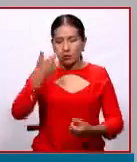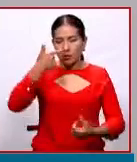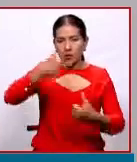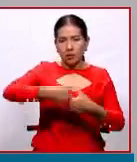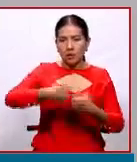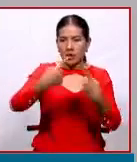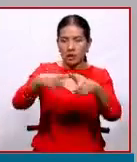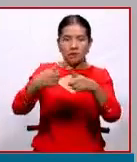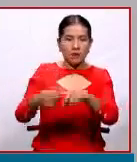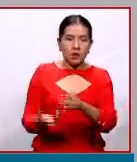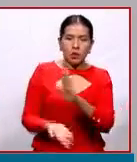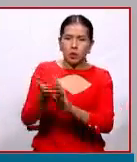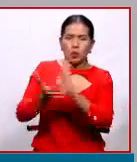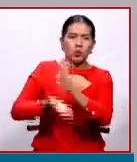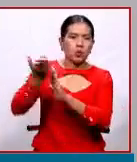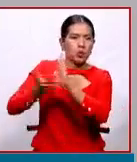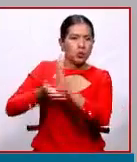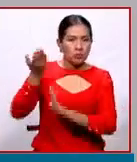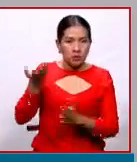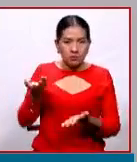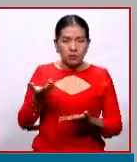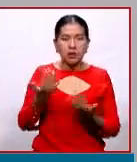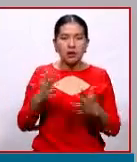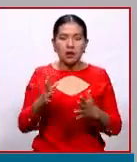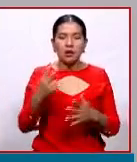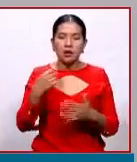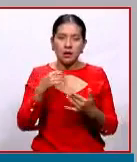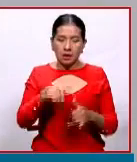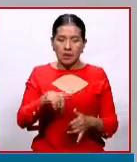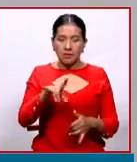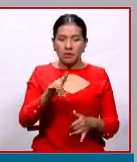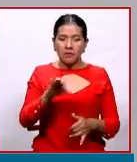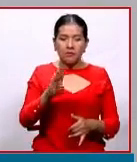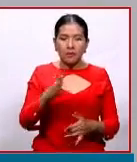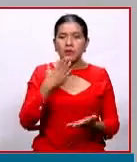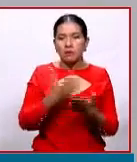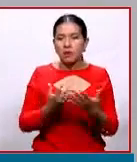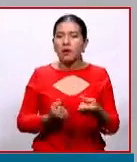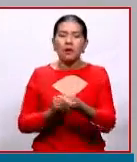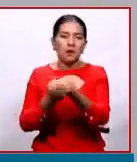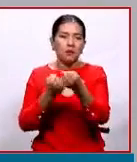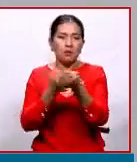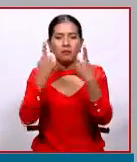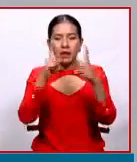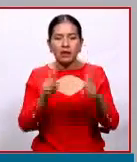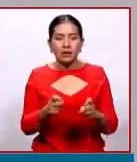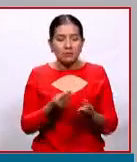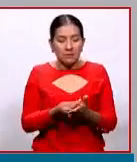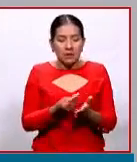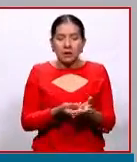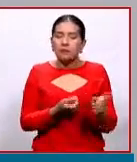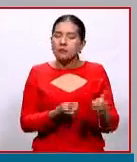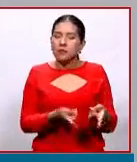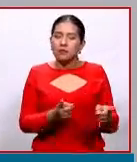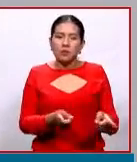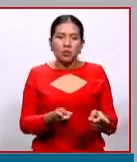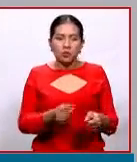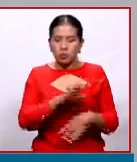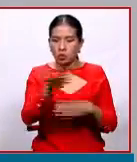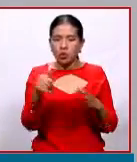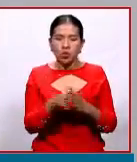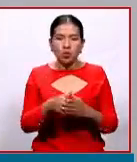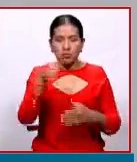todo. Es importante la contribución que ha hecho YPFB respecto a mantener el precio tanto del